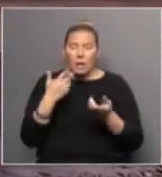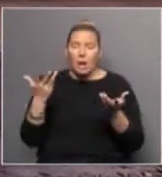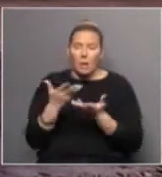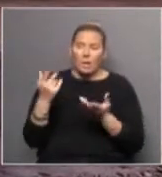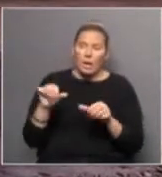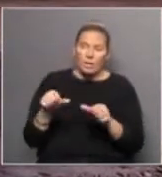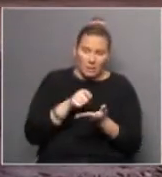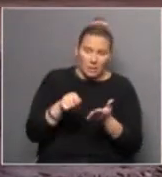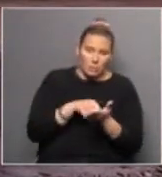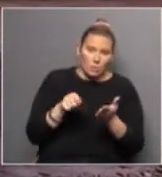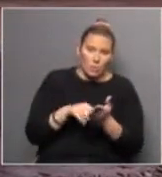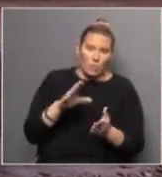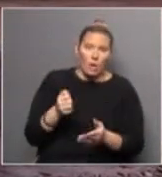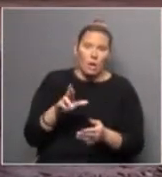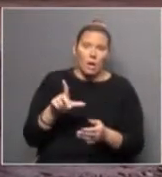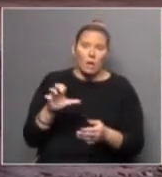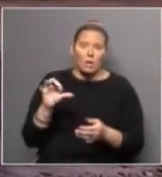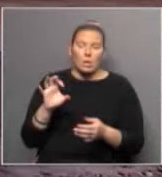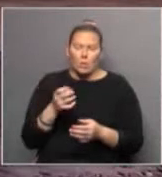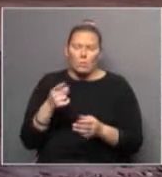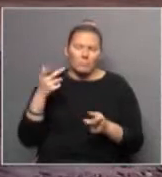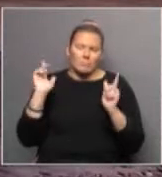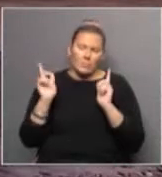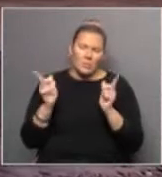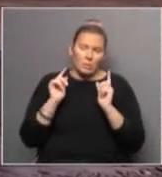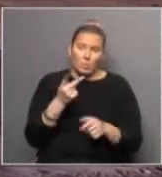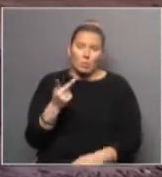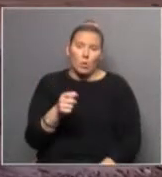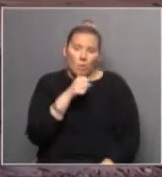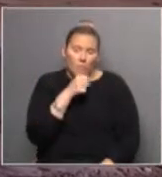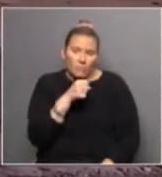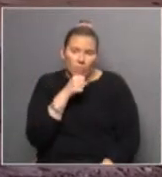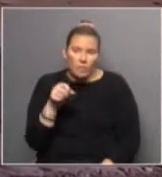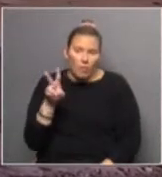nos divertimos un montón. Y siendo dos viejos verdes,